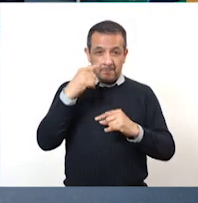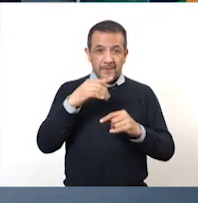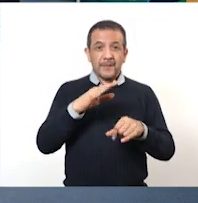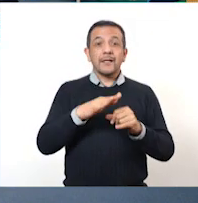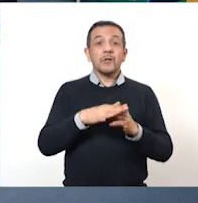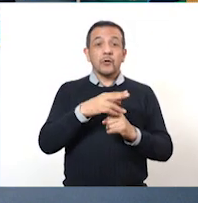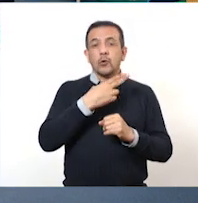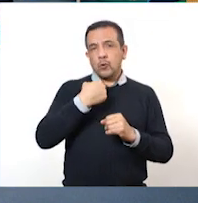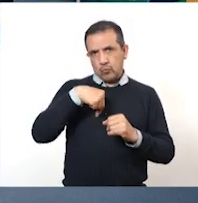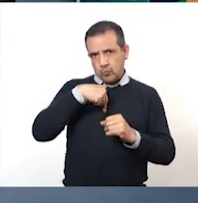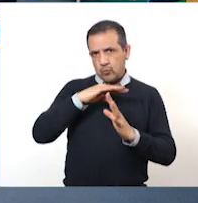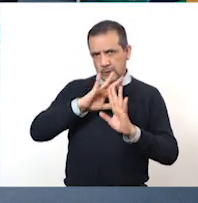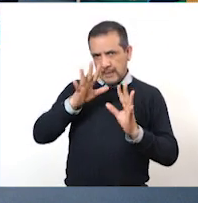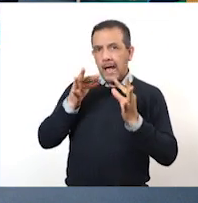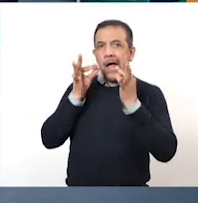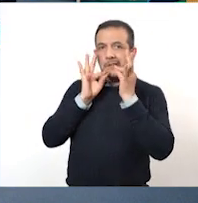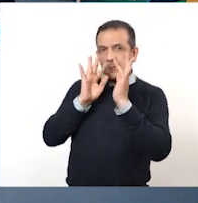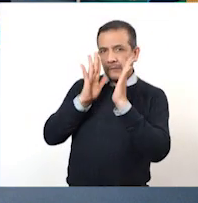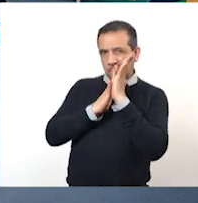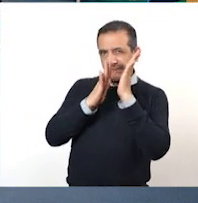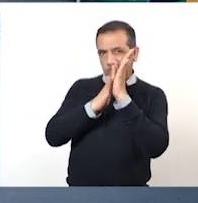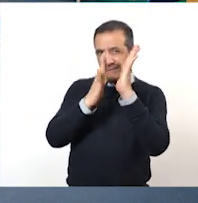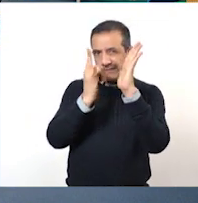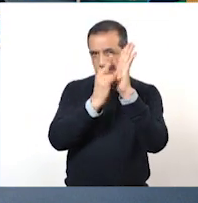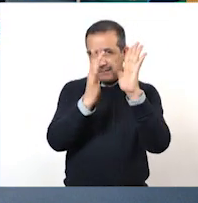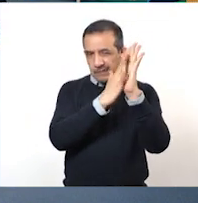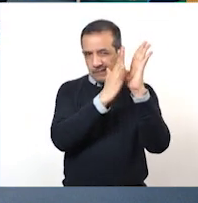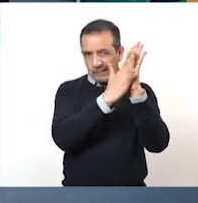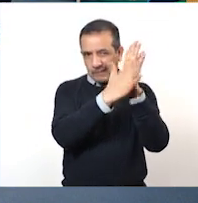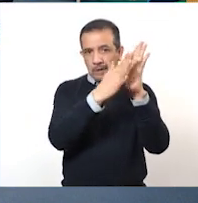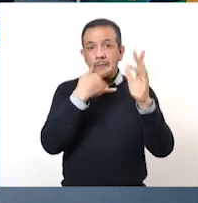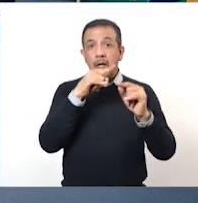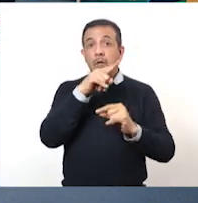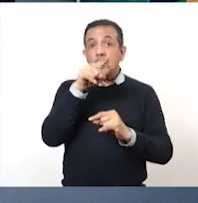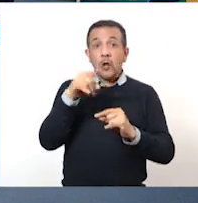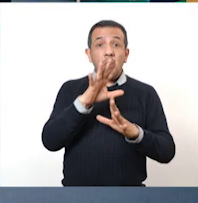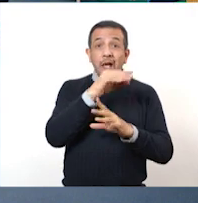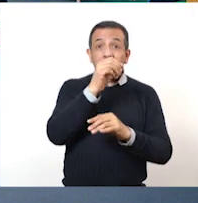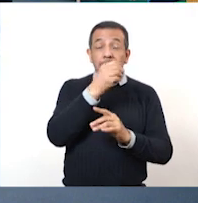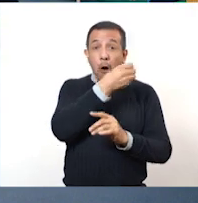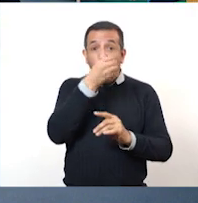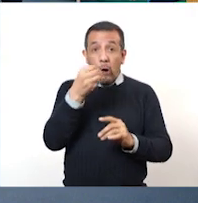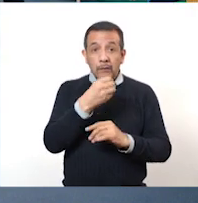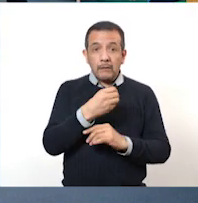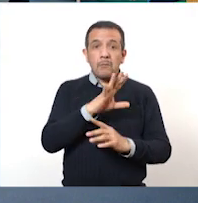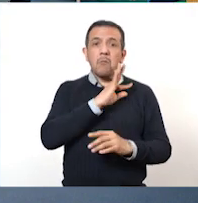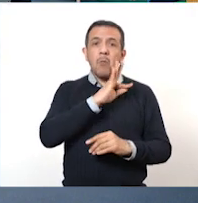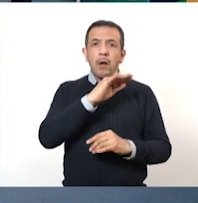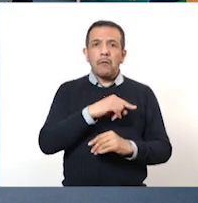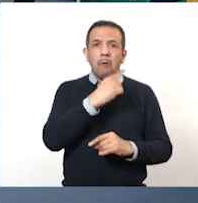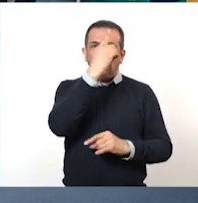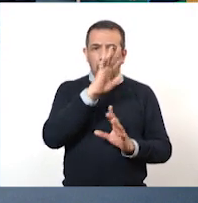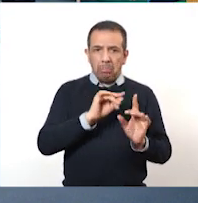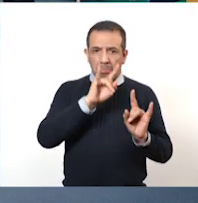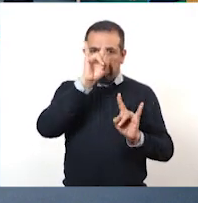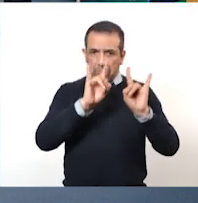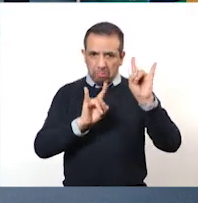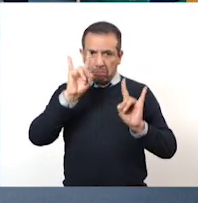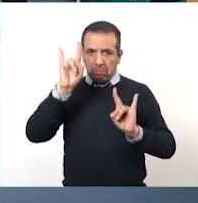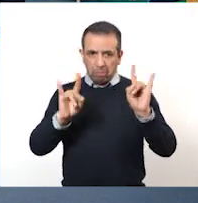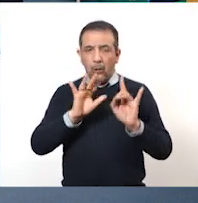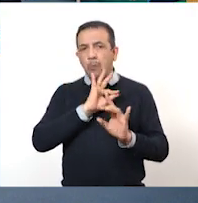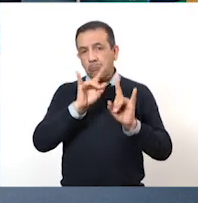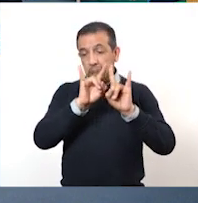para eso pedimos la cinta, nosotros ya las tenemos. No es necesario que vayan en orden. Pueden estar alternados